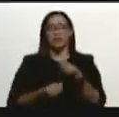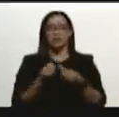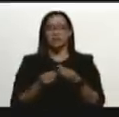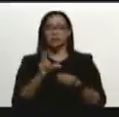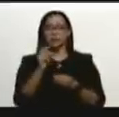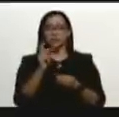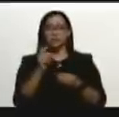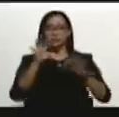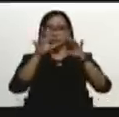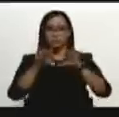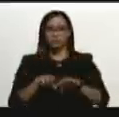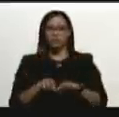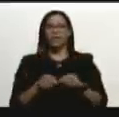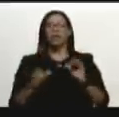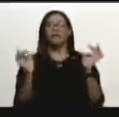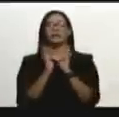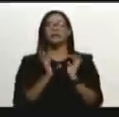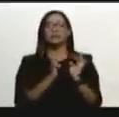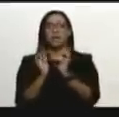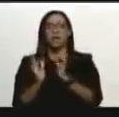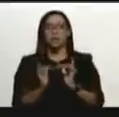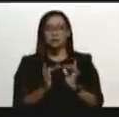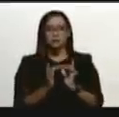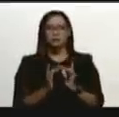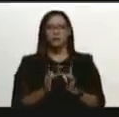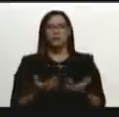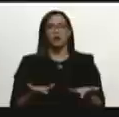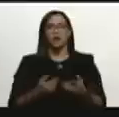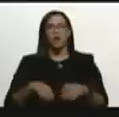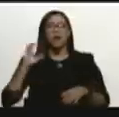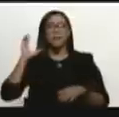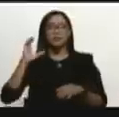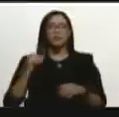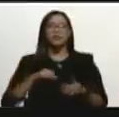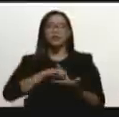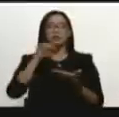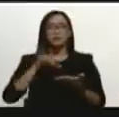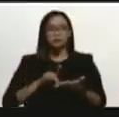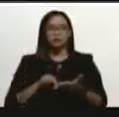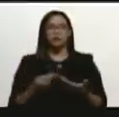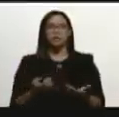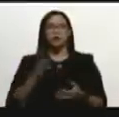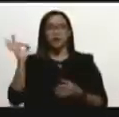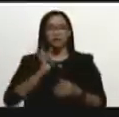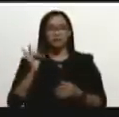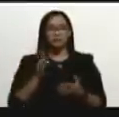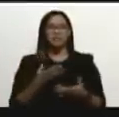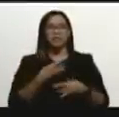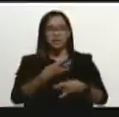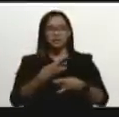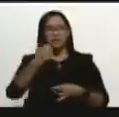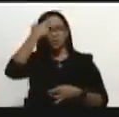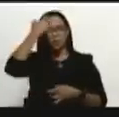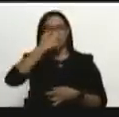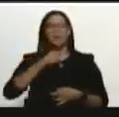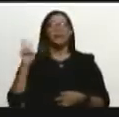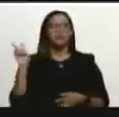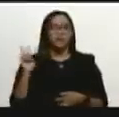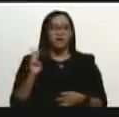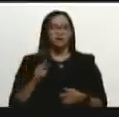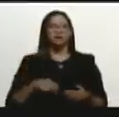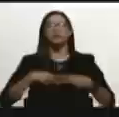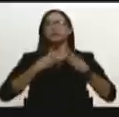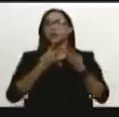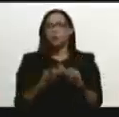página, en clara acción lesiva contra el patrimonio de la nación y los sagrados intereses del pueblo venezolano. Reiteramos nuestra